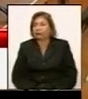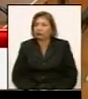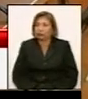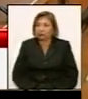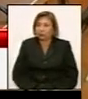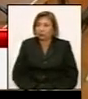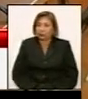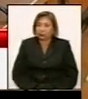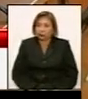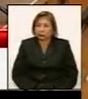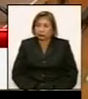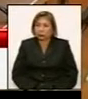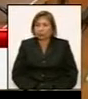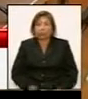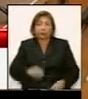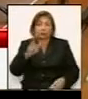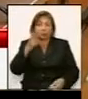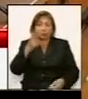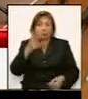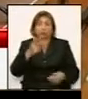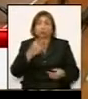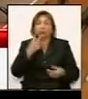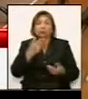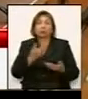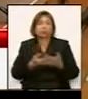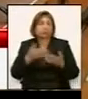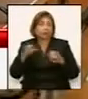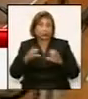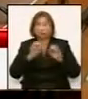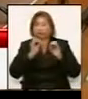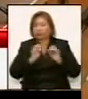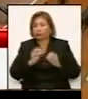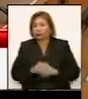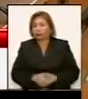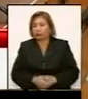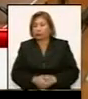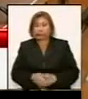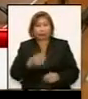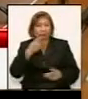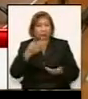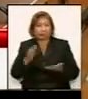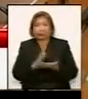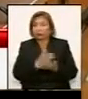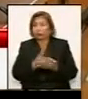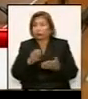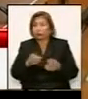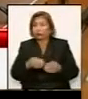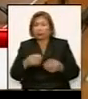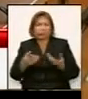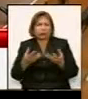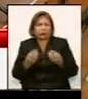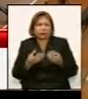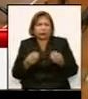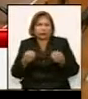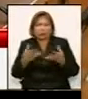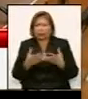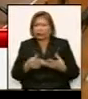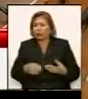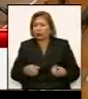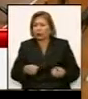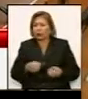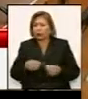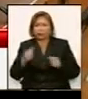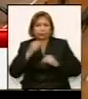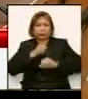víctimas y el tercer tipo de violencia son los ataques coordinados esto es un tipo de violencia que preocupa muchísimo activistas